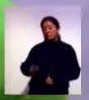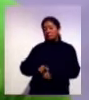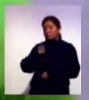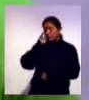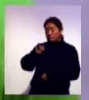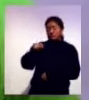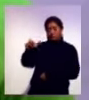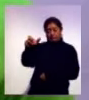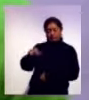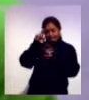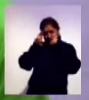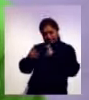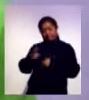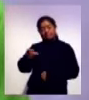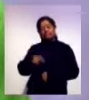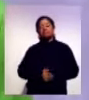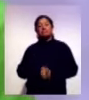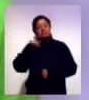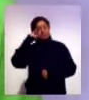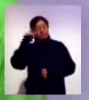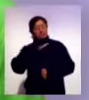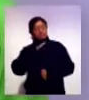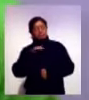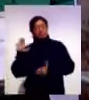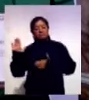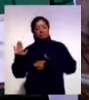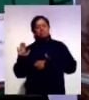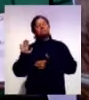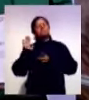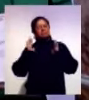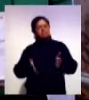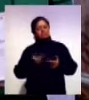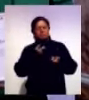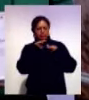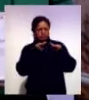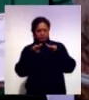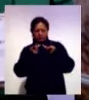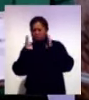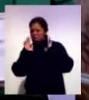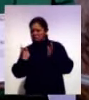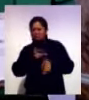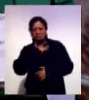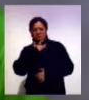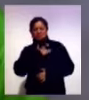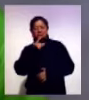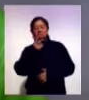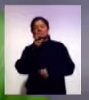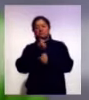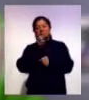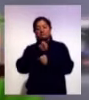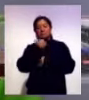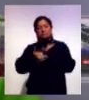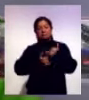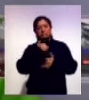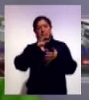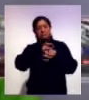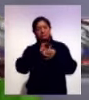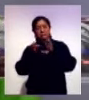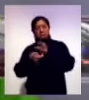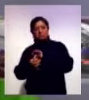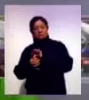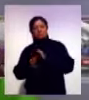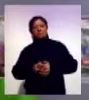Mena, asegura que existe el compromiso para llegar preparado a sus terceros Juegos Olímpicos. Bueno, hoy en día vamos a